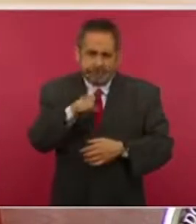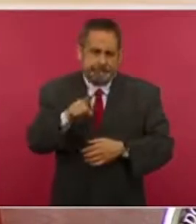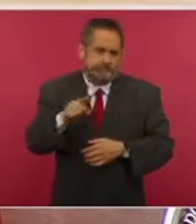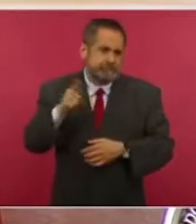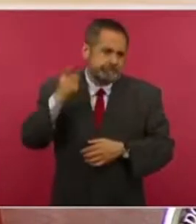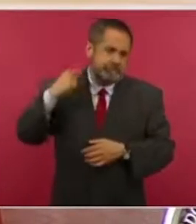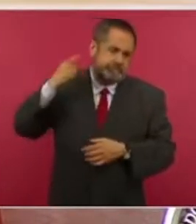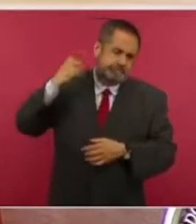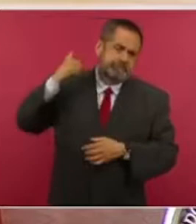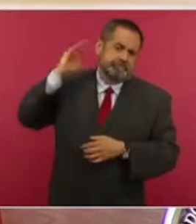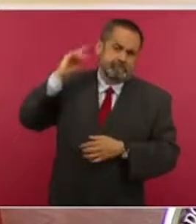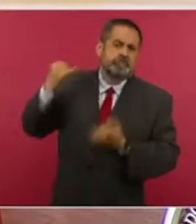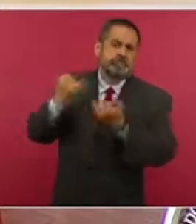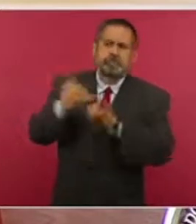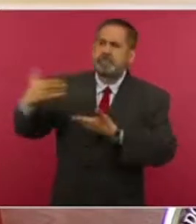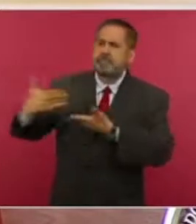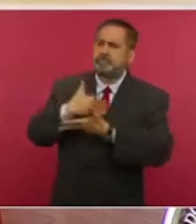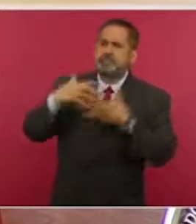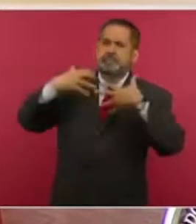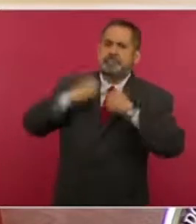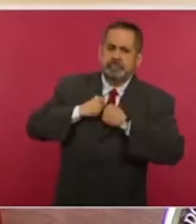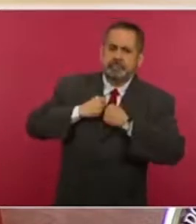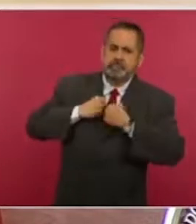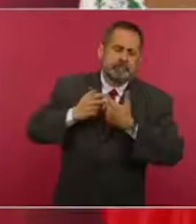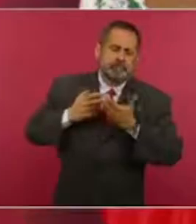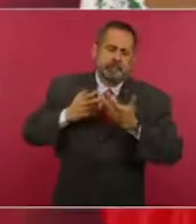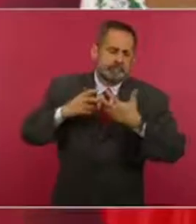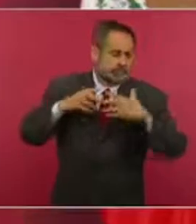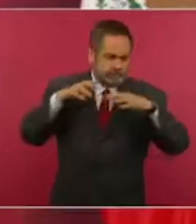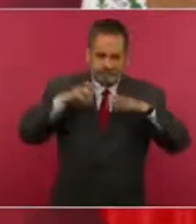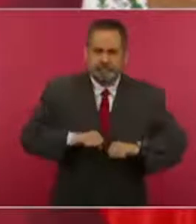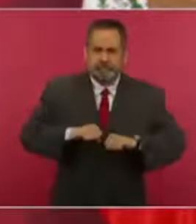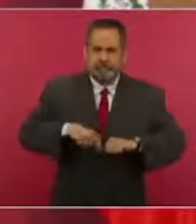hemos padecido de invasiones, dos